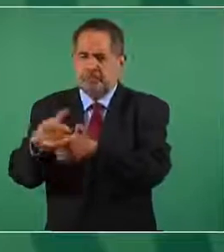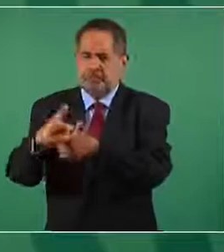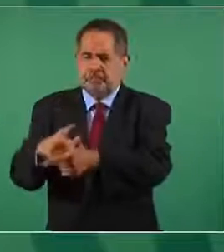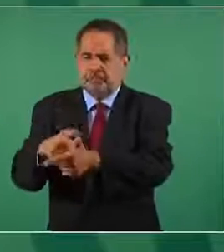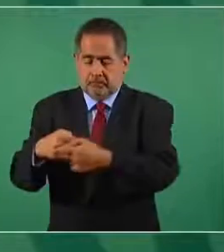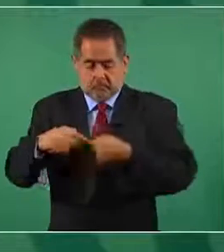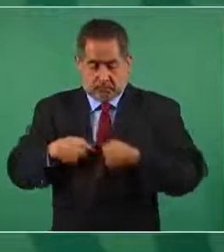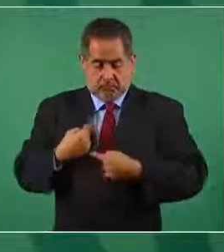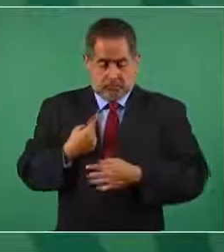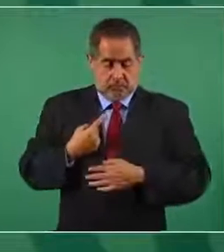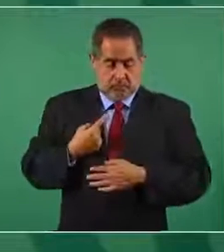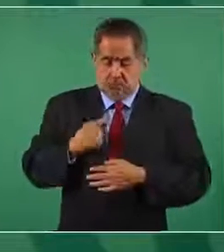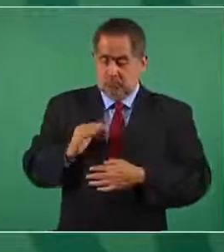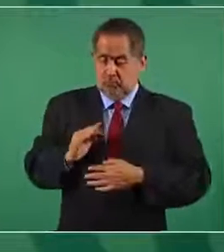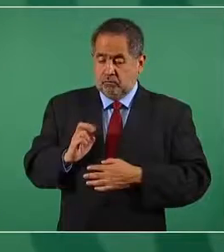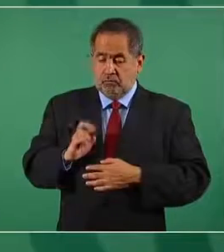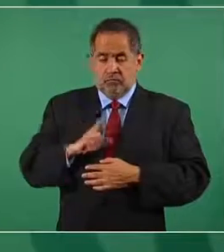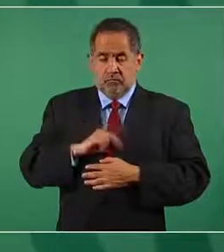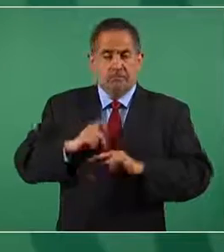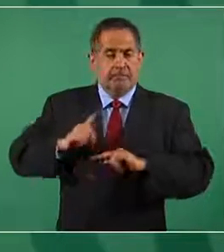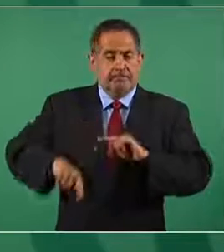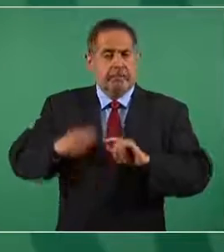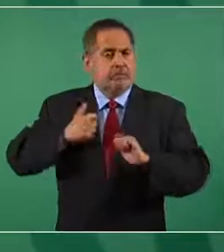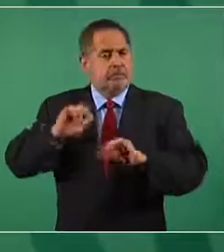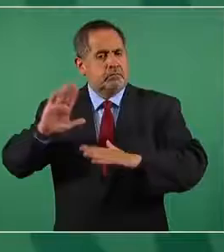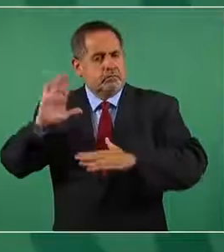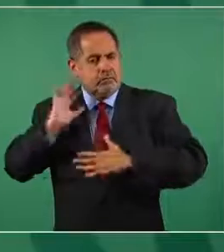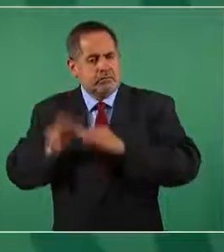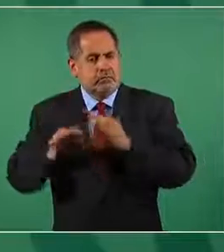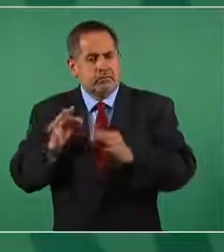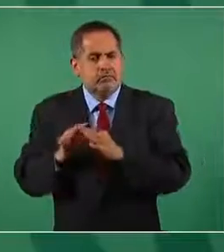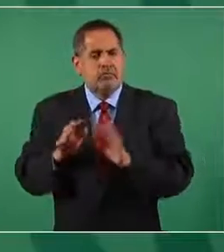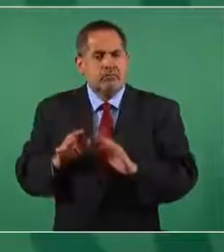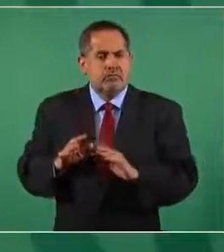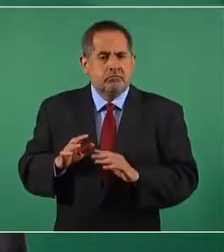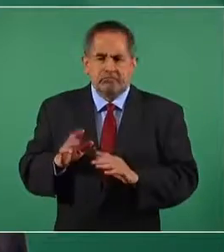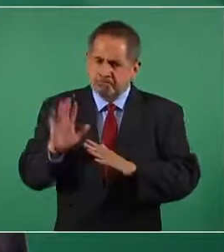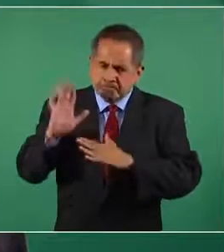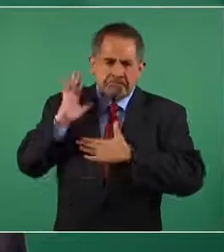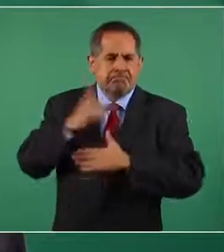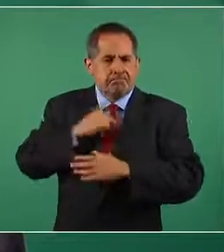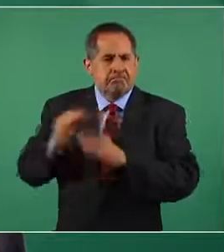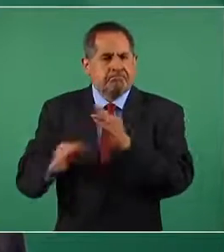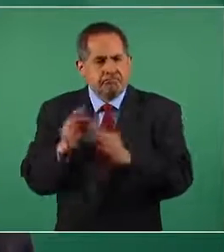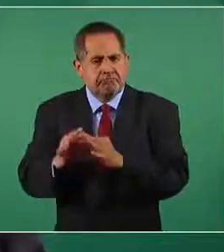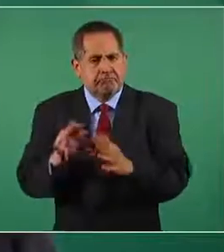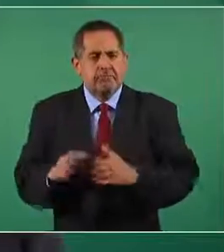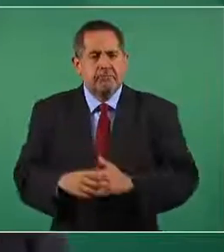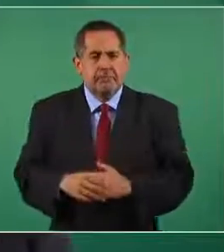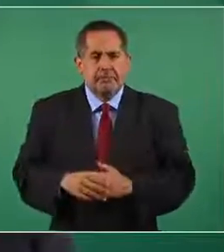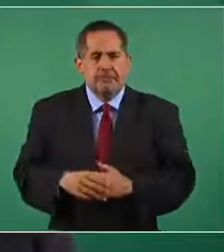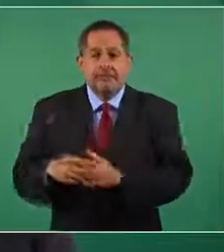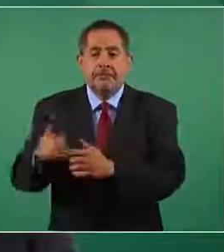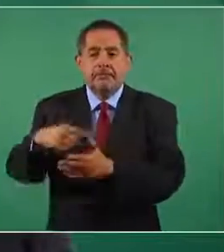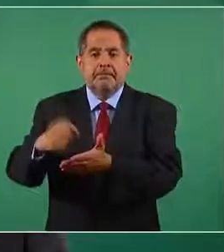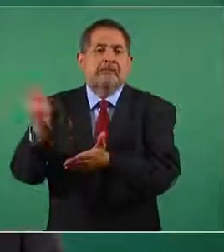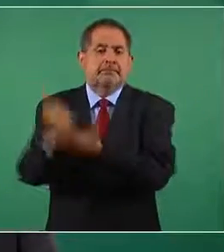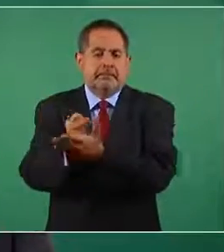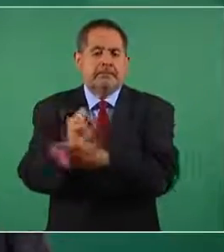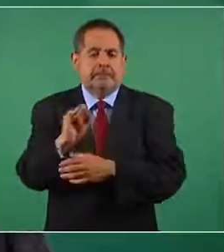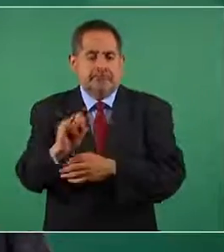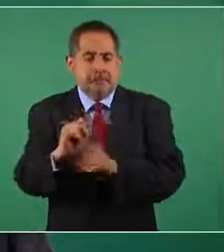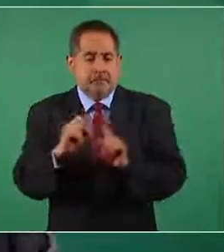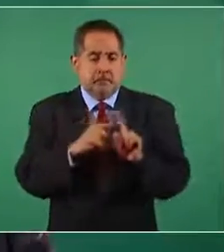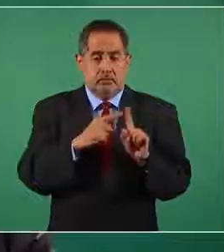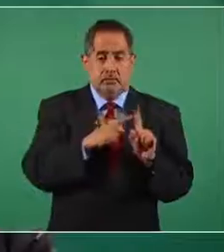al presidente, porque es un compromiso que hice y los compromisos se cumplen. Bueno, se aprobó de